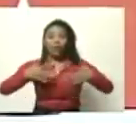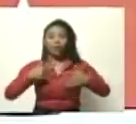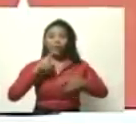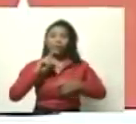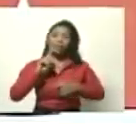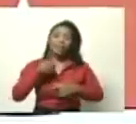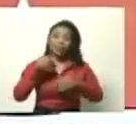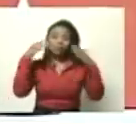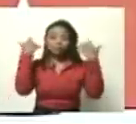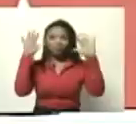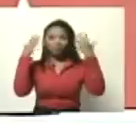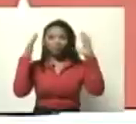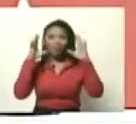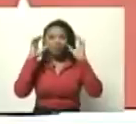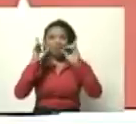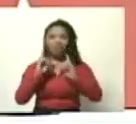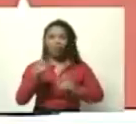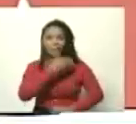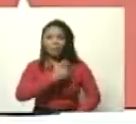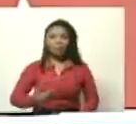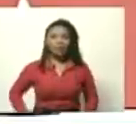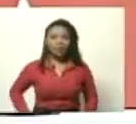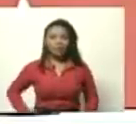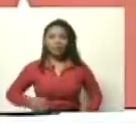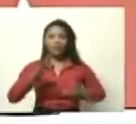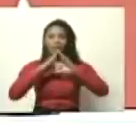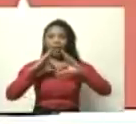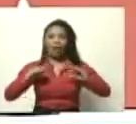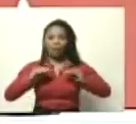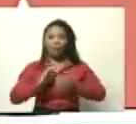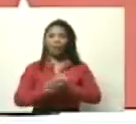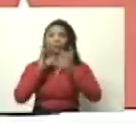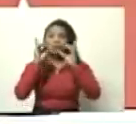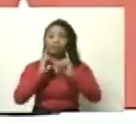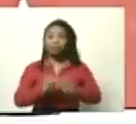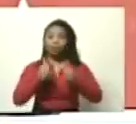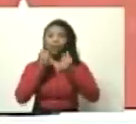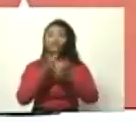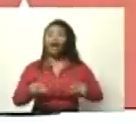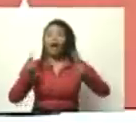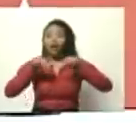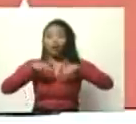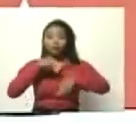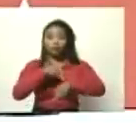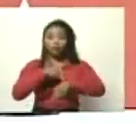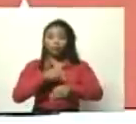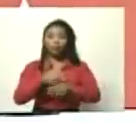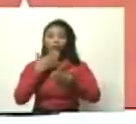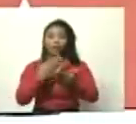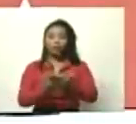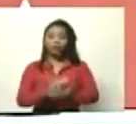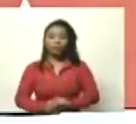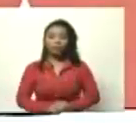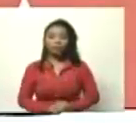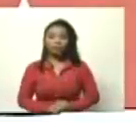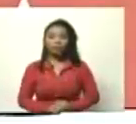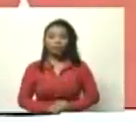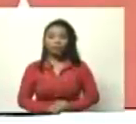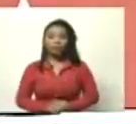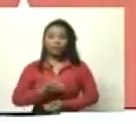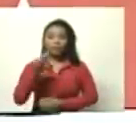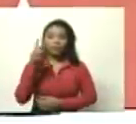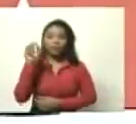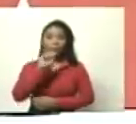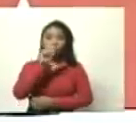que aplaudimos la decisión del presidente Daniel Ortega. Una decisión valiente en estos tiempos. Gracias. La